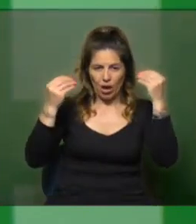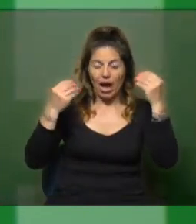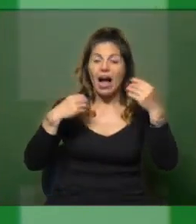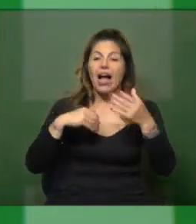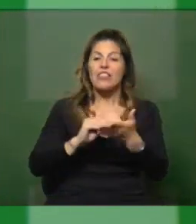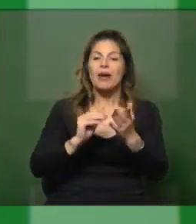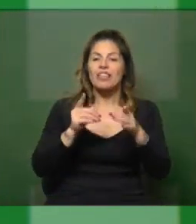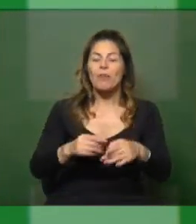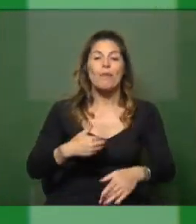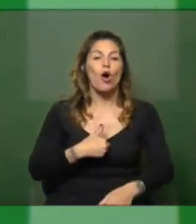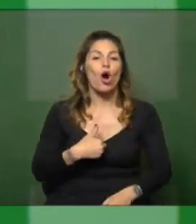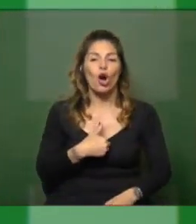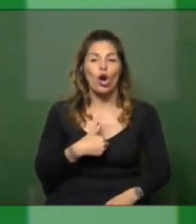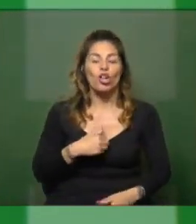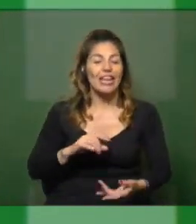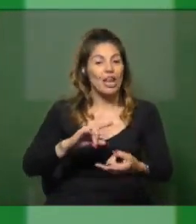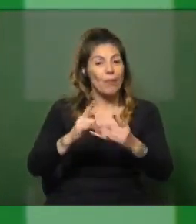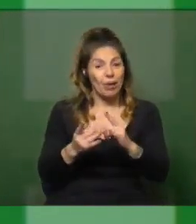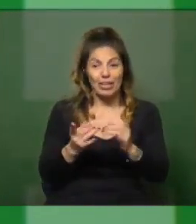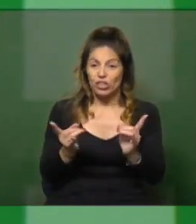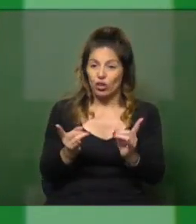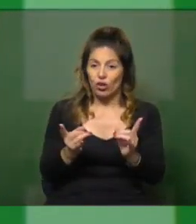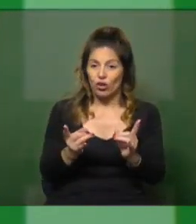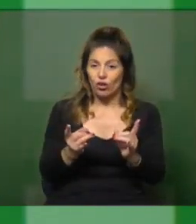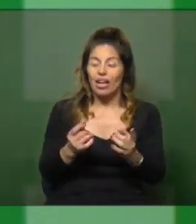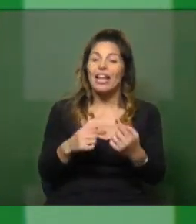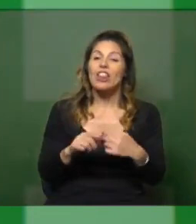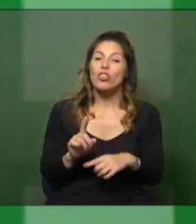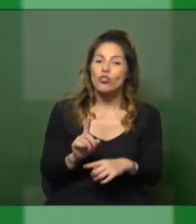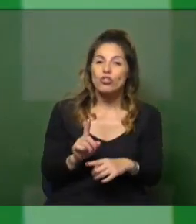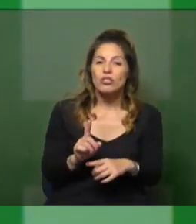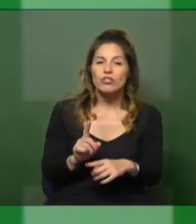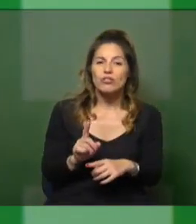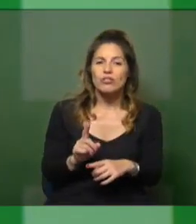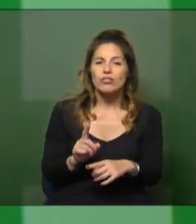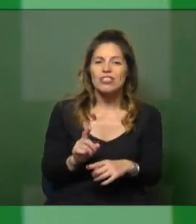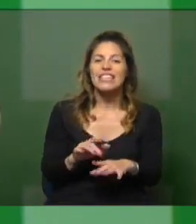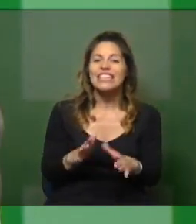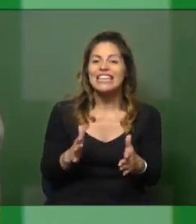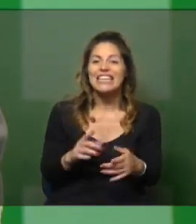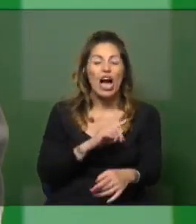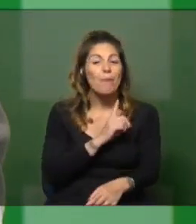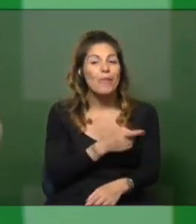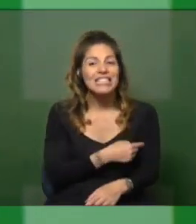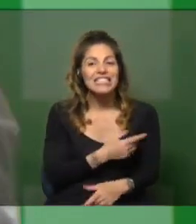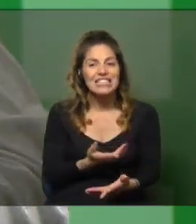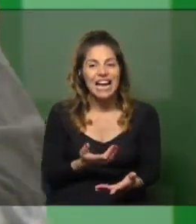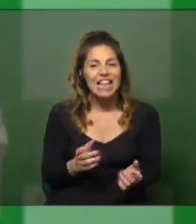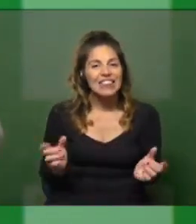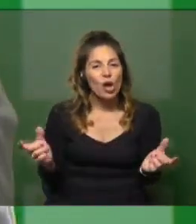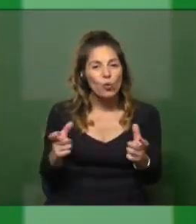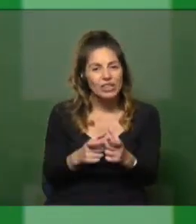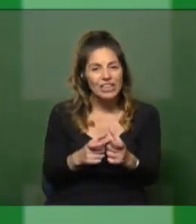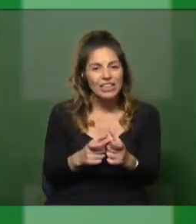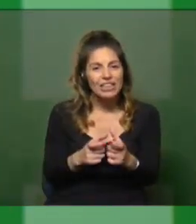porque va a tener el rol en el parlamento es decir entonces qué capacidad de juntar de